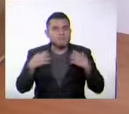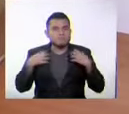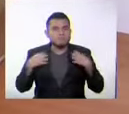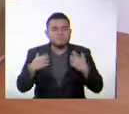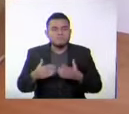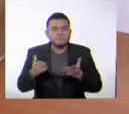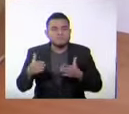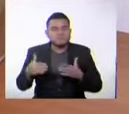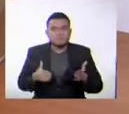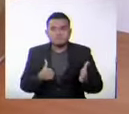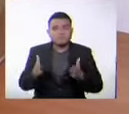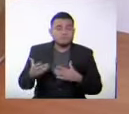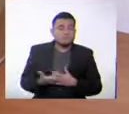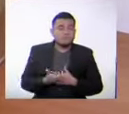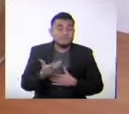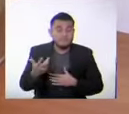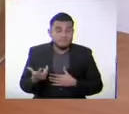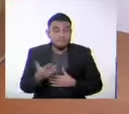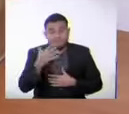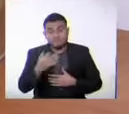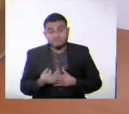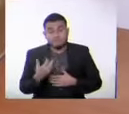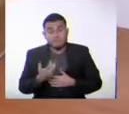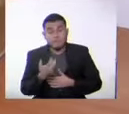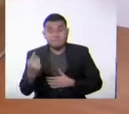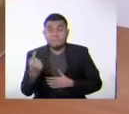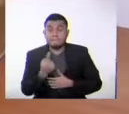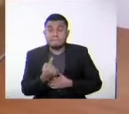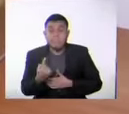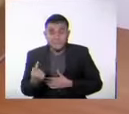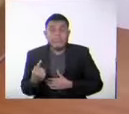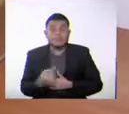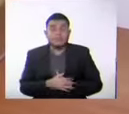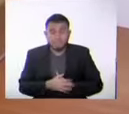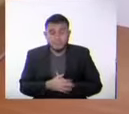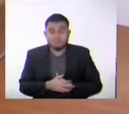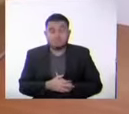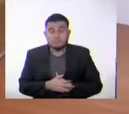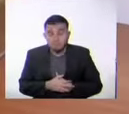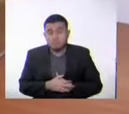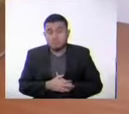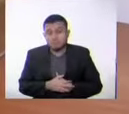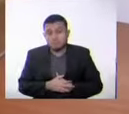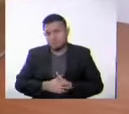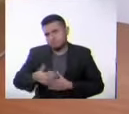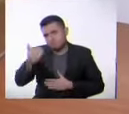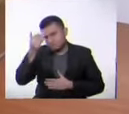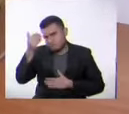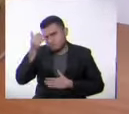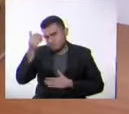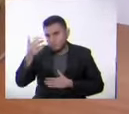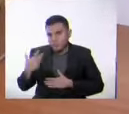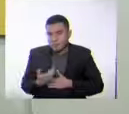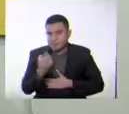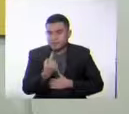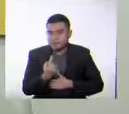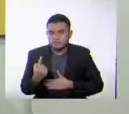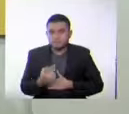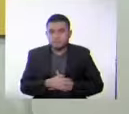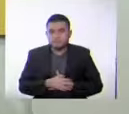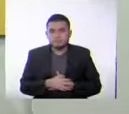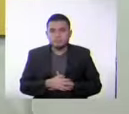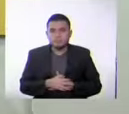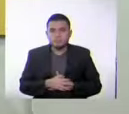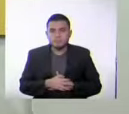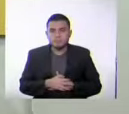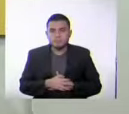camino y todo esto que nos envuelve como seres humanos va moldeando todo ese camino y nos va construyendo como seres humanos. También tenemos